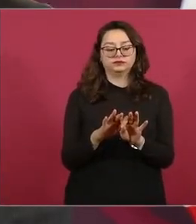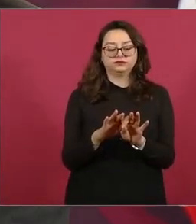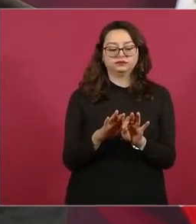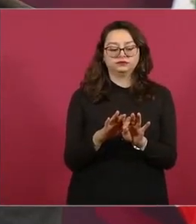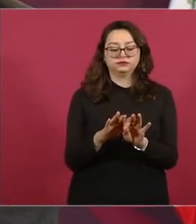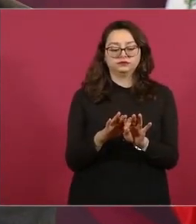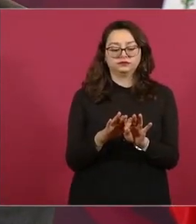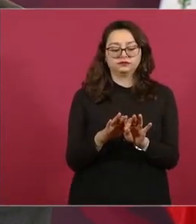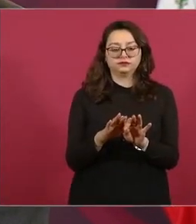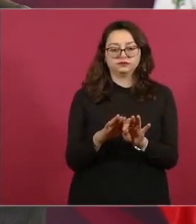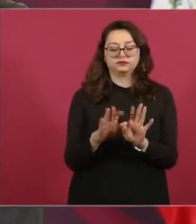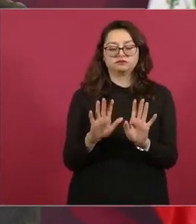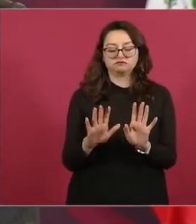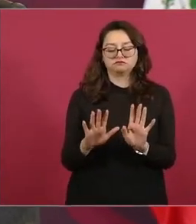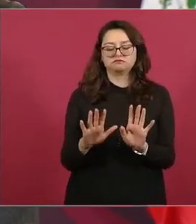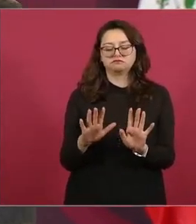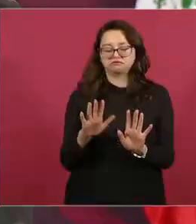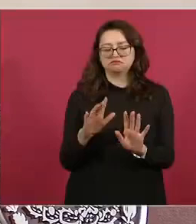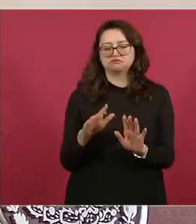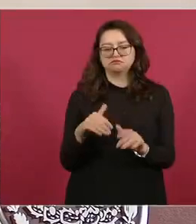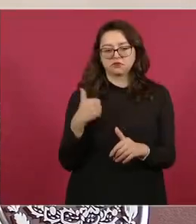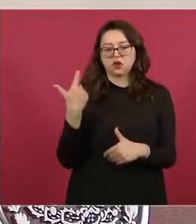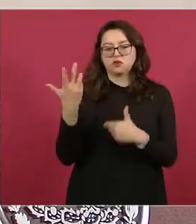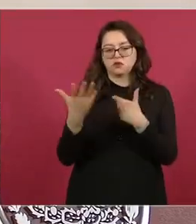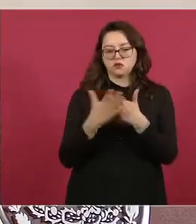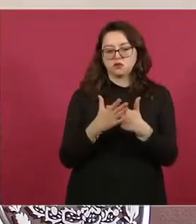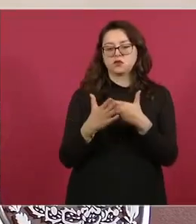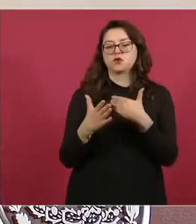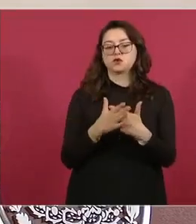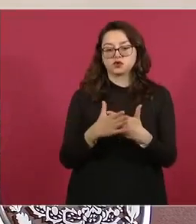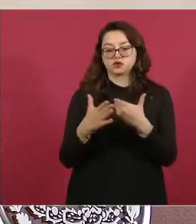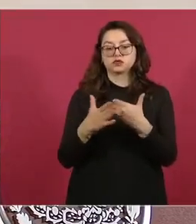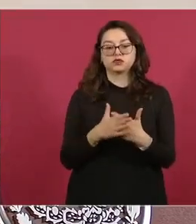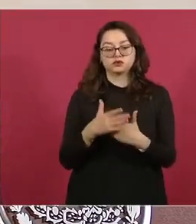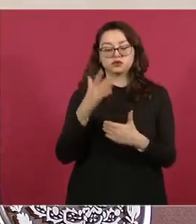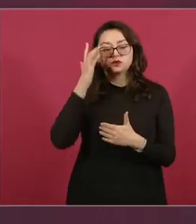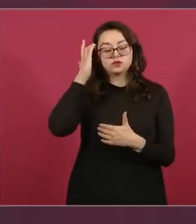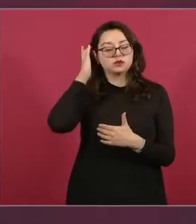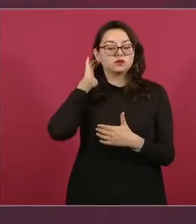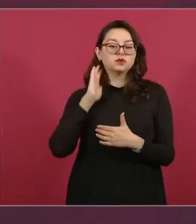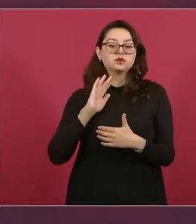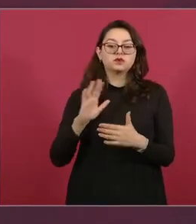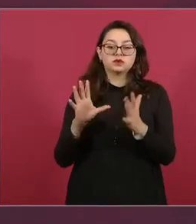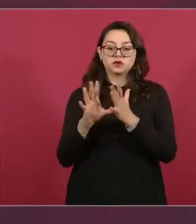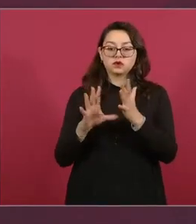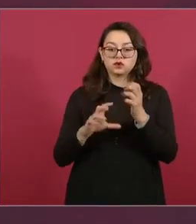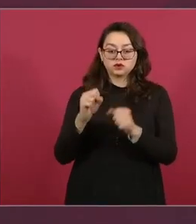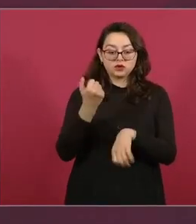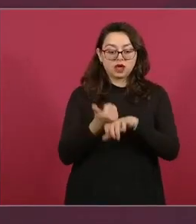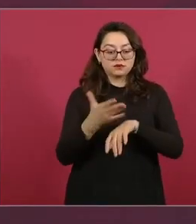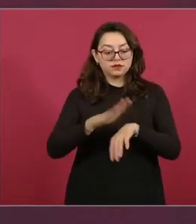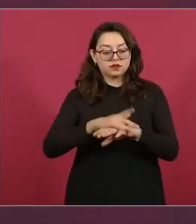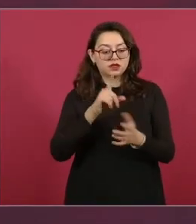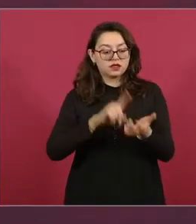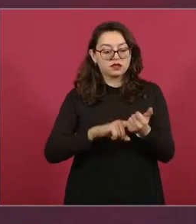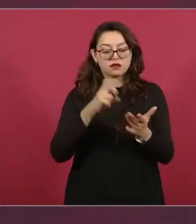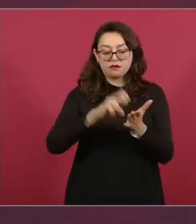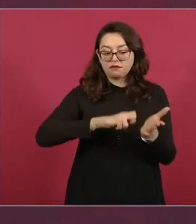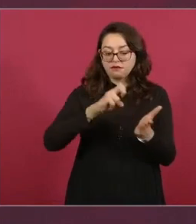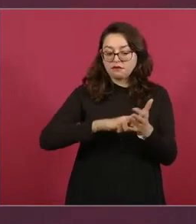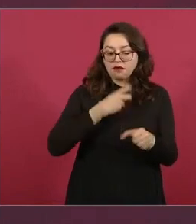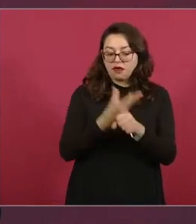porque ya va a llegar el momento en que se van a tener que hacer esas reformas administrativas,